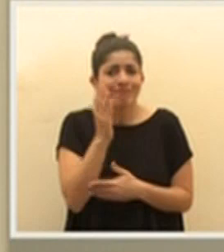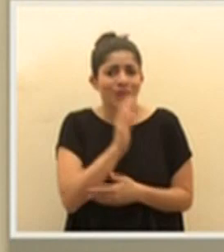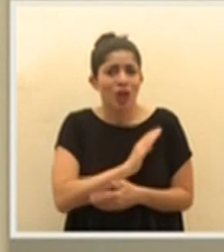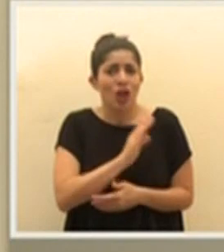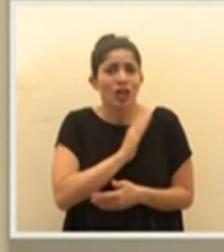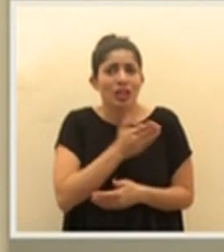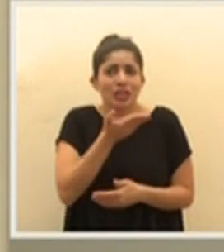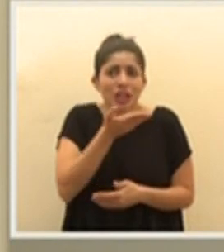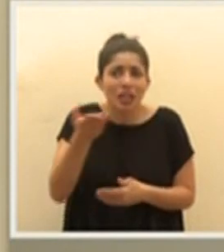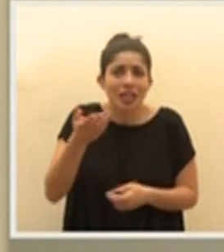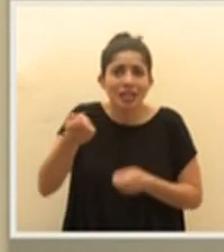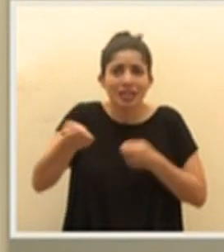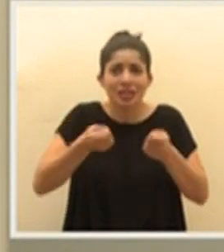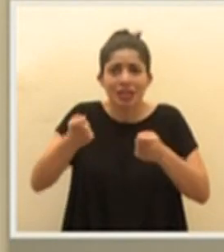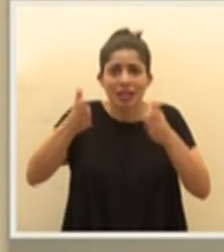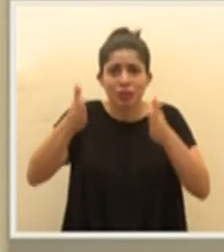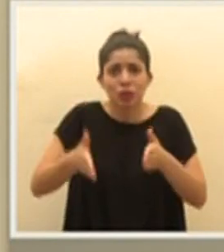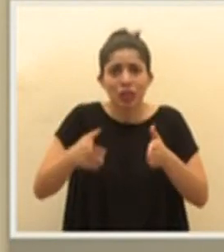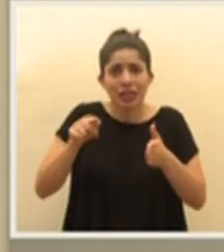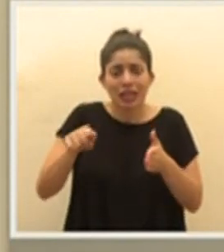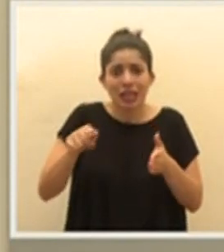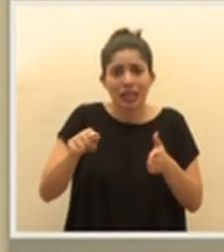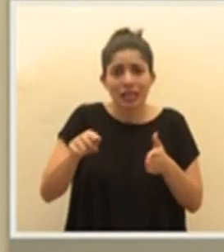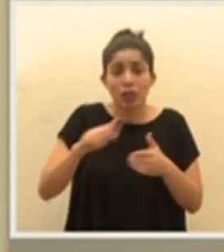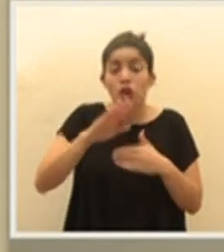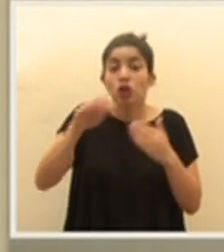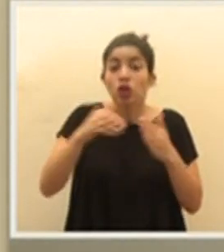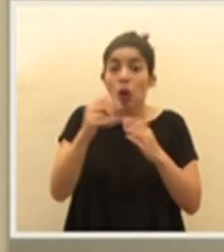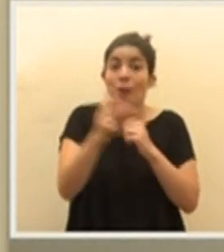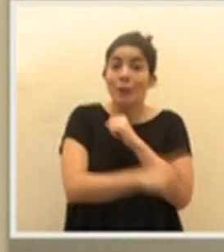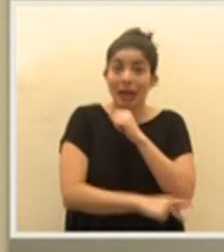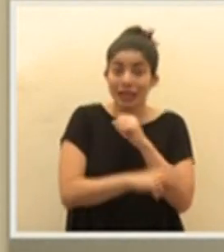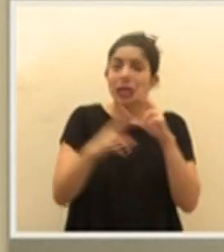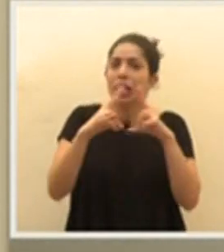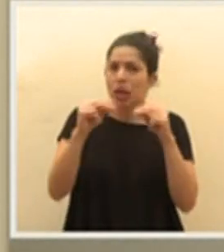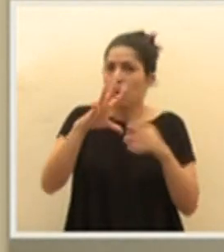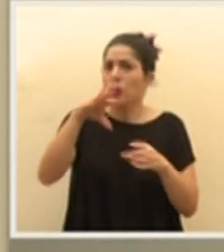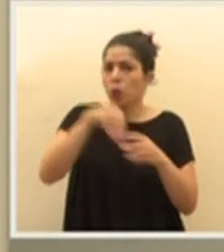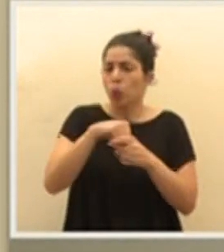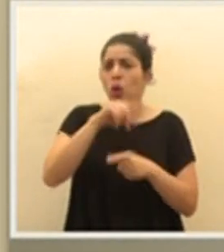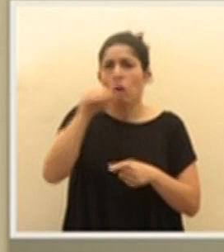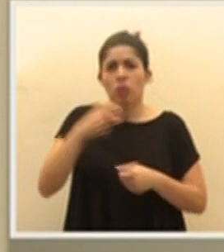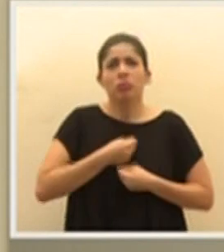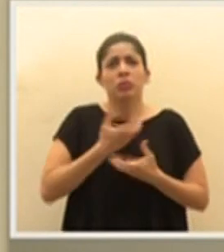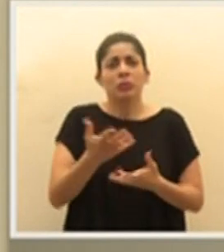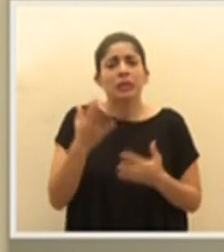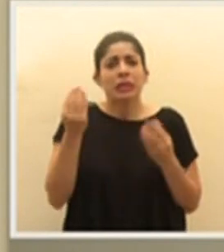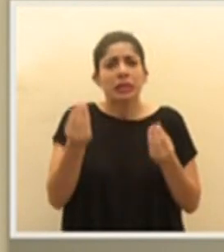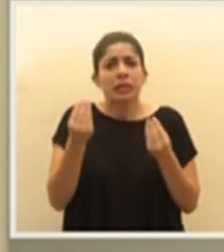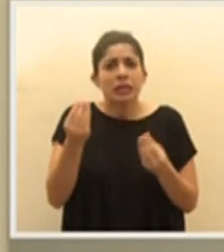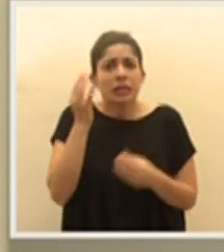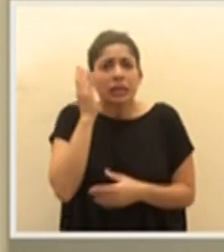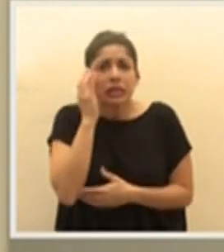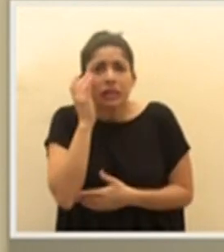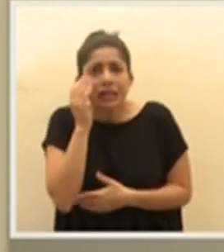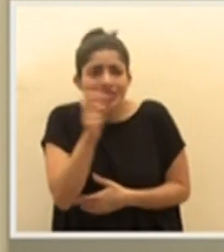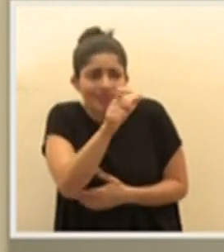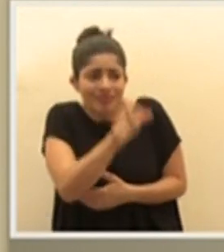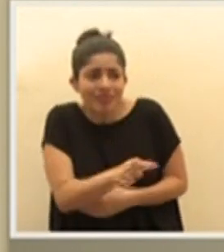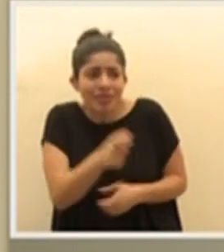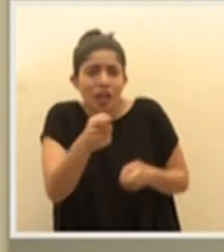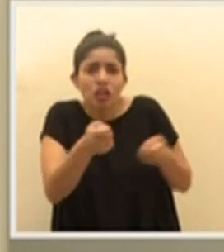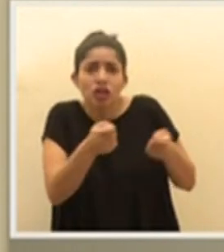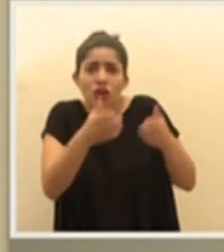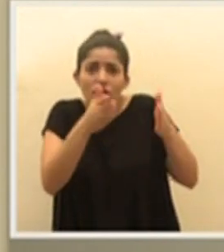de los transportistas. Todos los países, incluyendo Nicaragua, manifestaron una gran preocupación por los